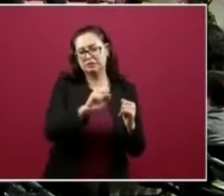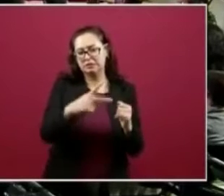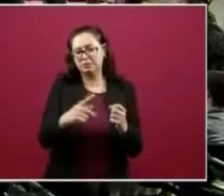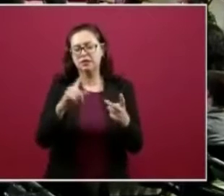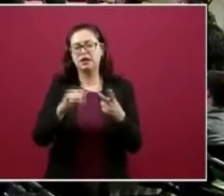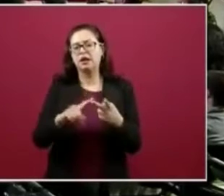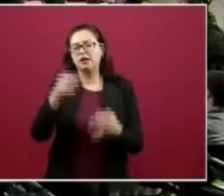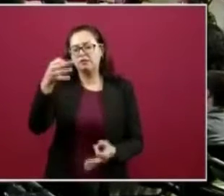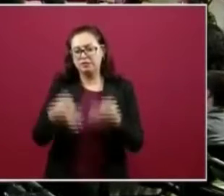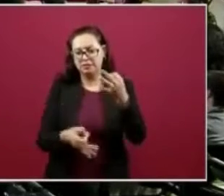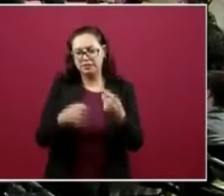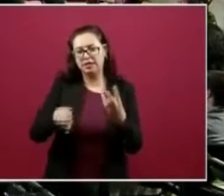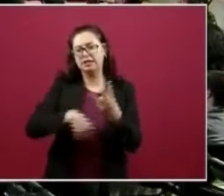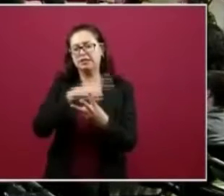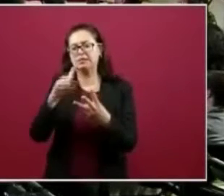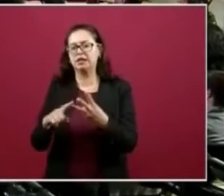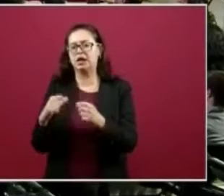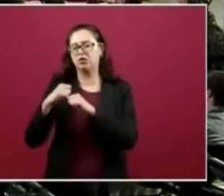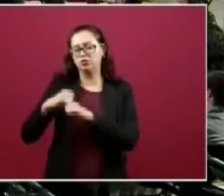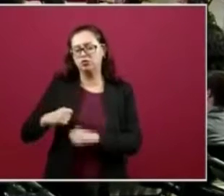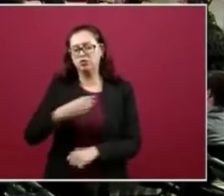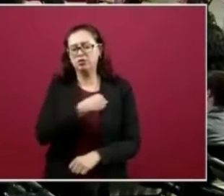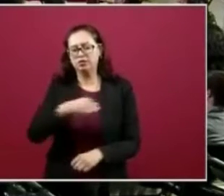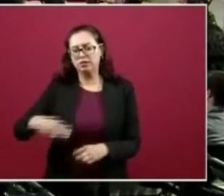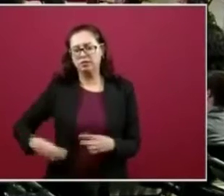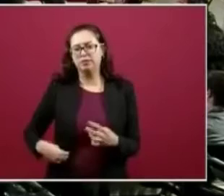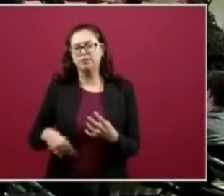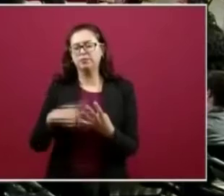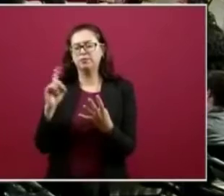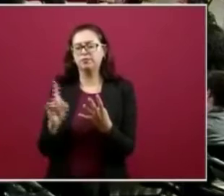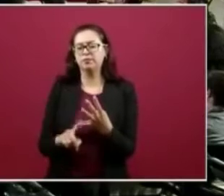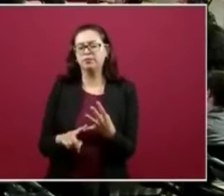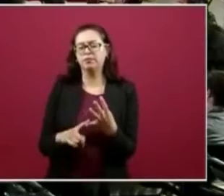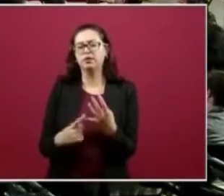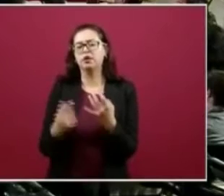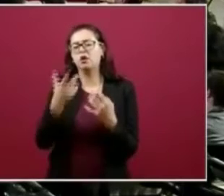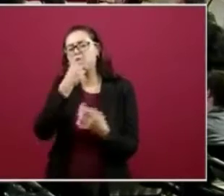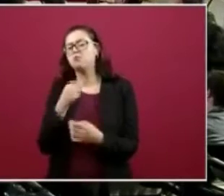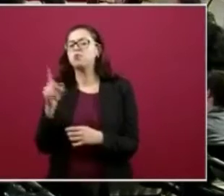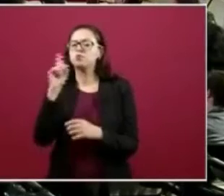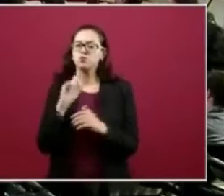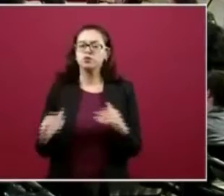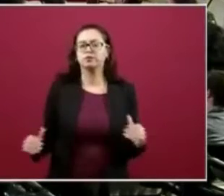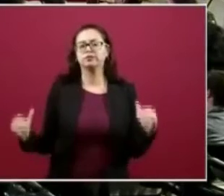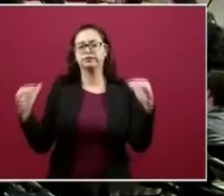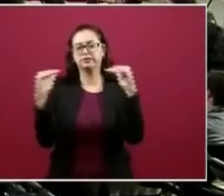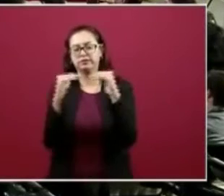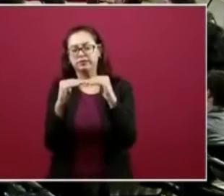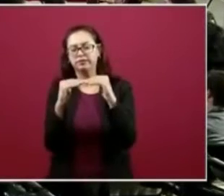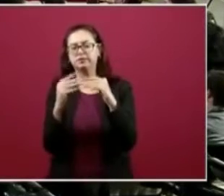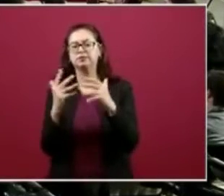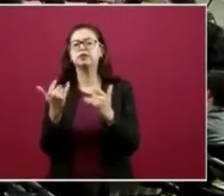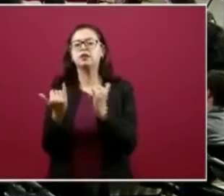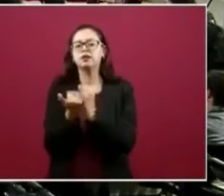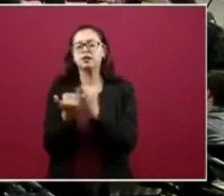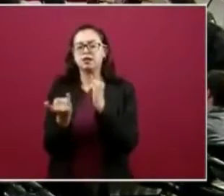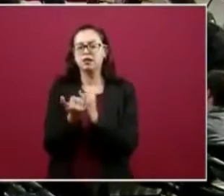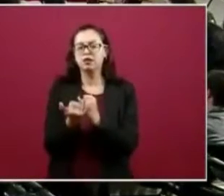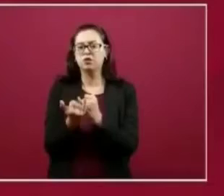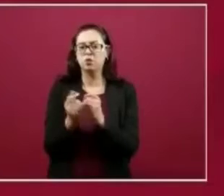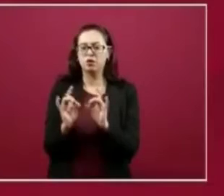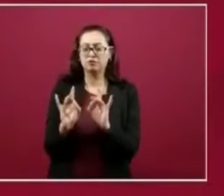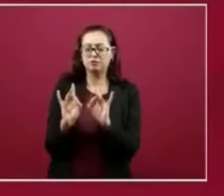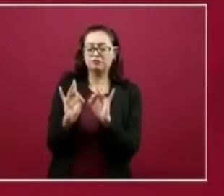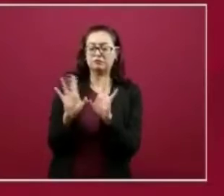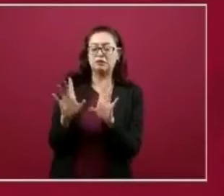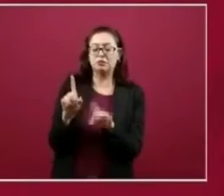fiscalías estatales, autoridades municipales y mecanismos de igualdad de género, dando cabida a medidas de prevención de delitos